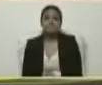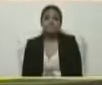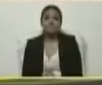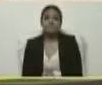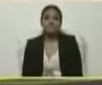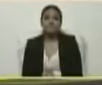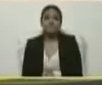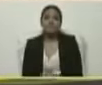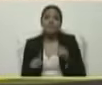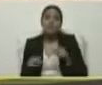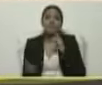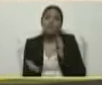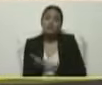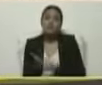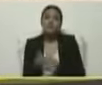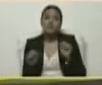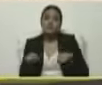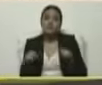Esta es la verdad.